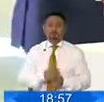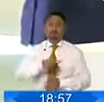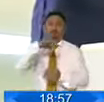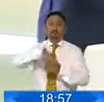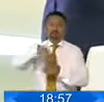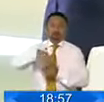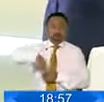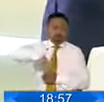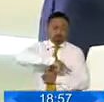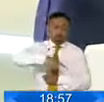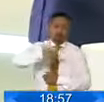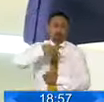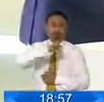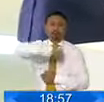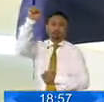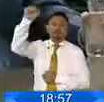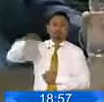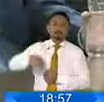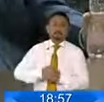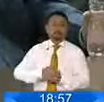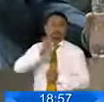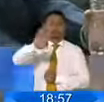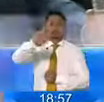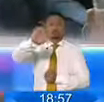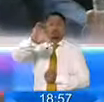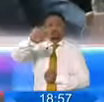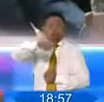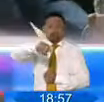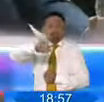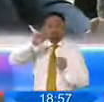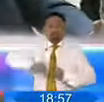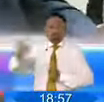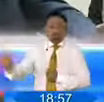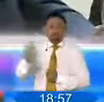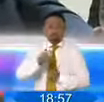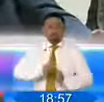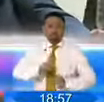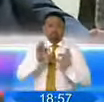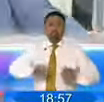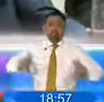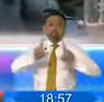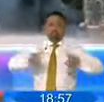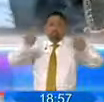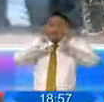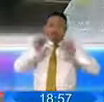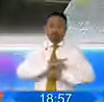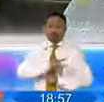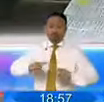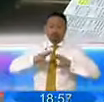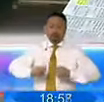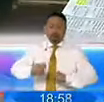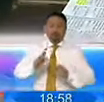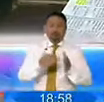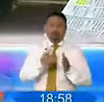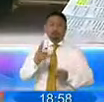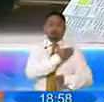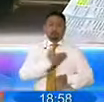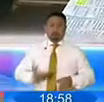una mayoría se impuso. Carlos Baca, fiscal general, también será llamado para que entregue datos sobre la investigación en contra del